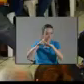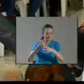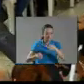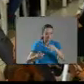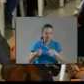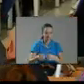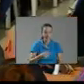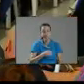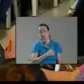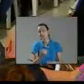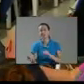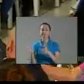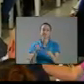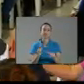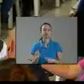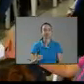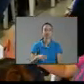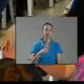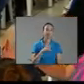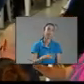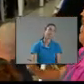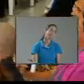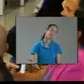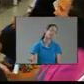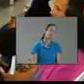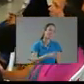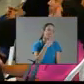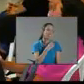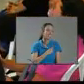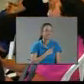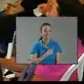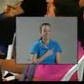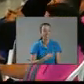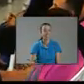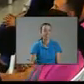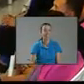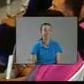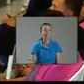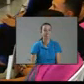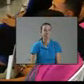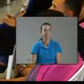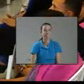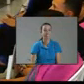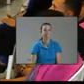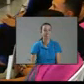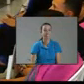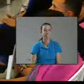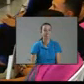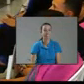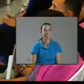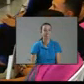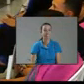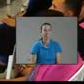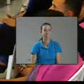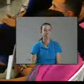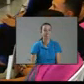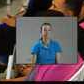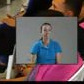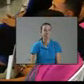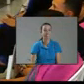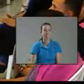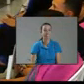bendición, su visitación, la respuesta a aquello que ellos le han pedido esta semana. Vendrá sobre